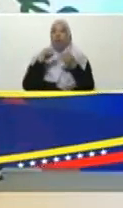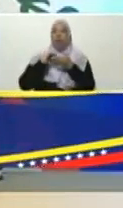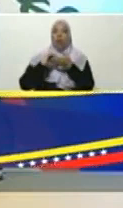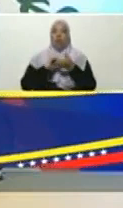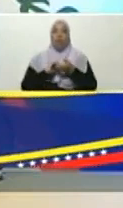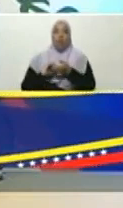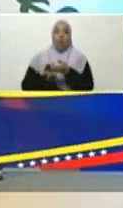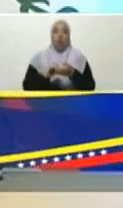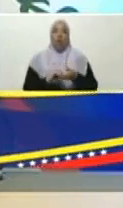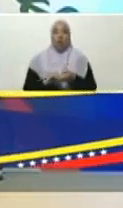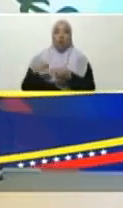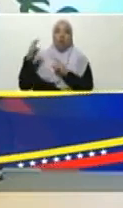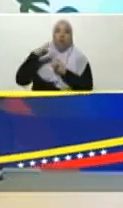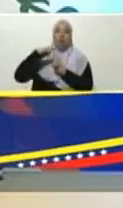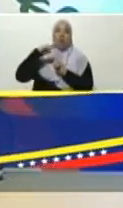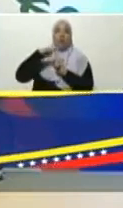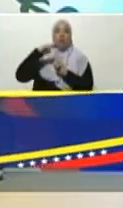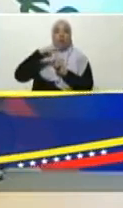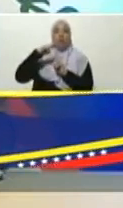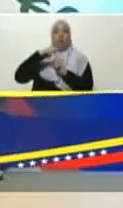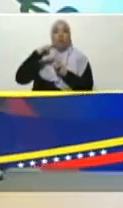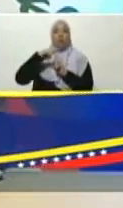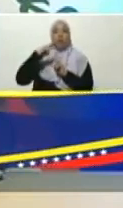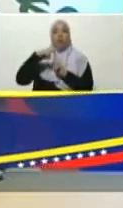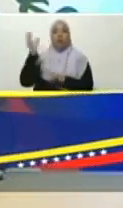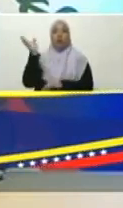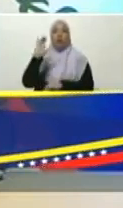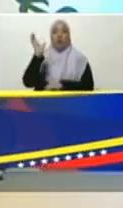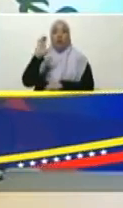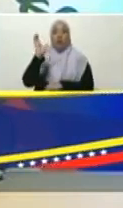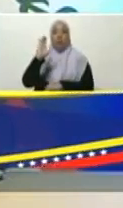Táchira. Bueno, en general en Caracas.